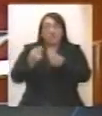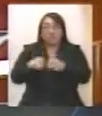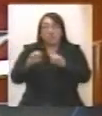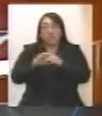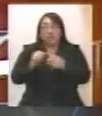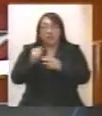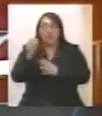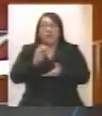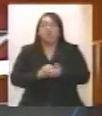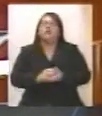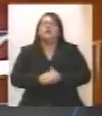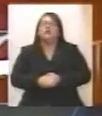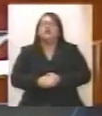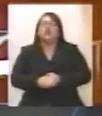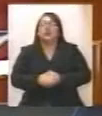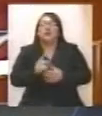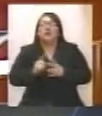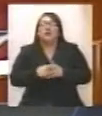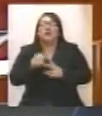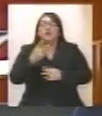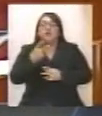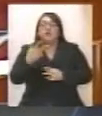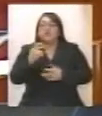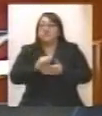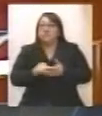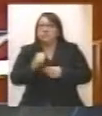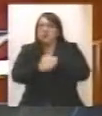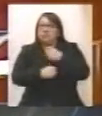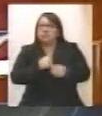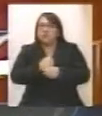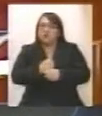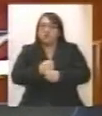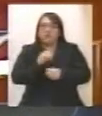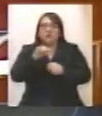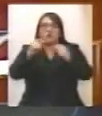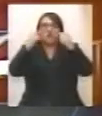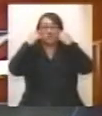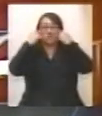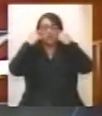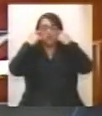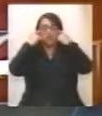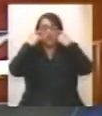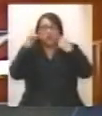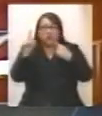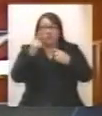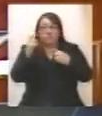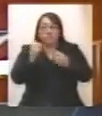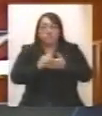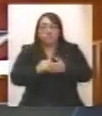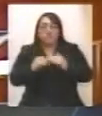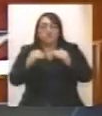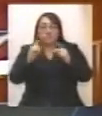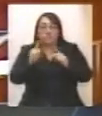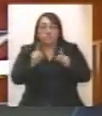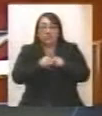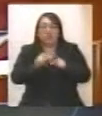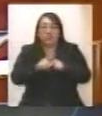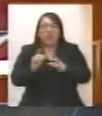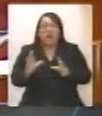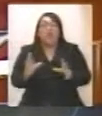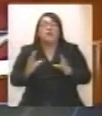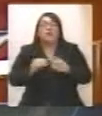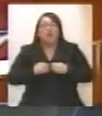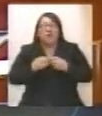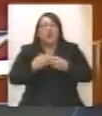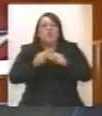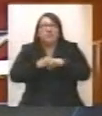significativamente más a partir del segundo trimestre del año y China, no solo con mayor crecimiento, sino adoptando